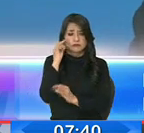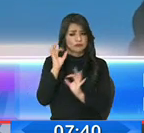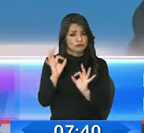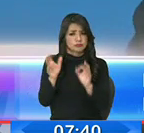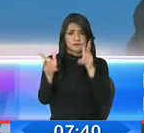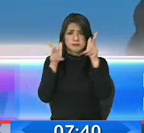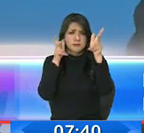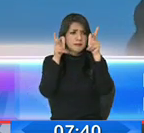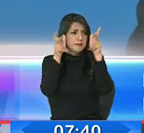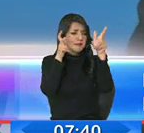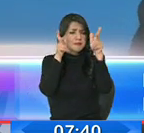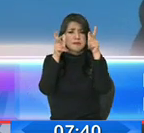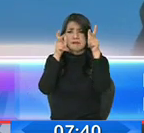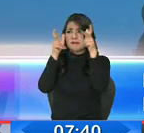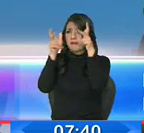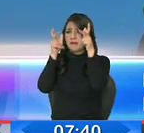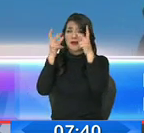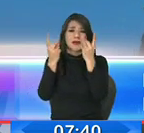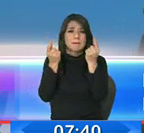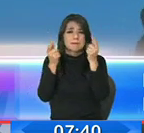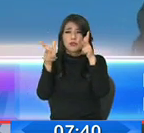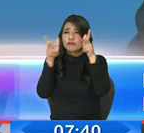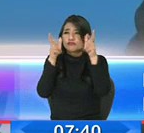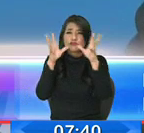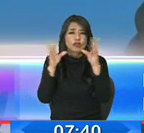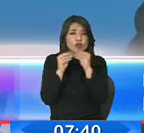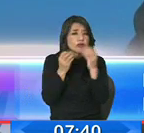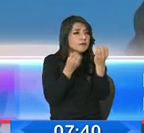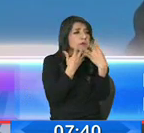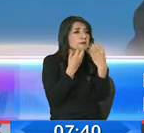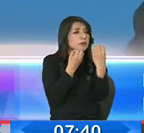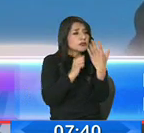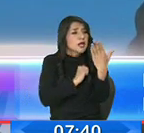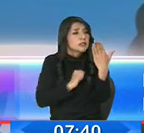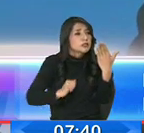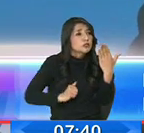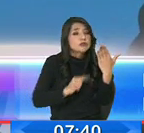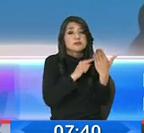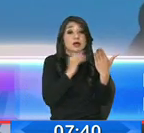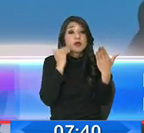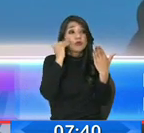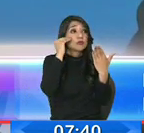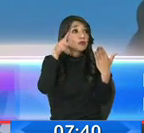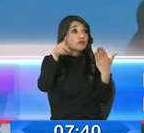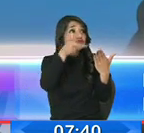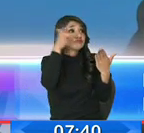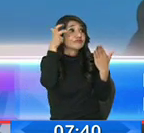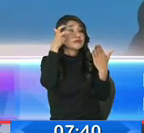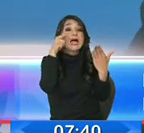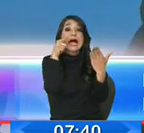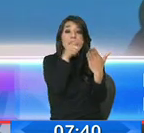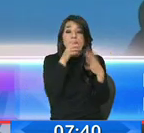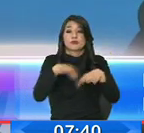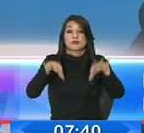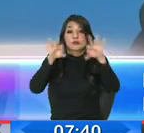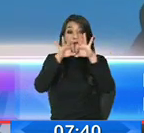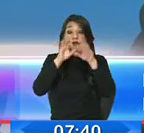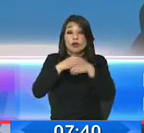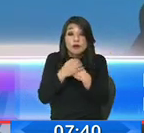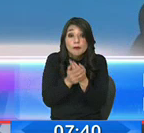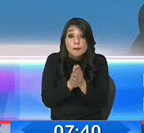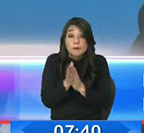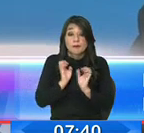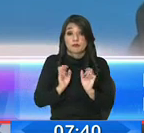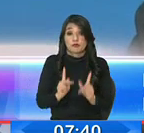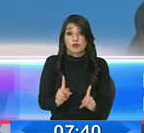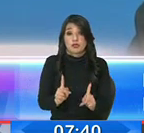receptivo a la mirada, a la palabra, a la actitud del que es mayor. Y yo creo que ahí es una clave que está al alcance de